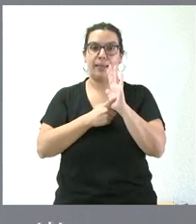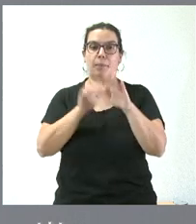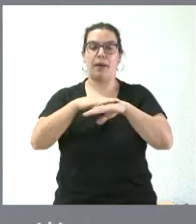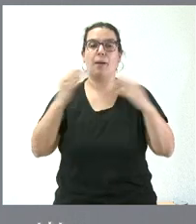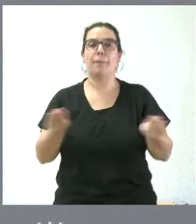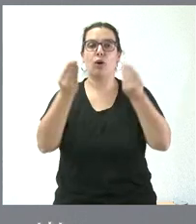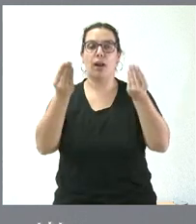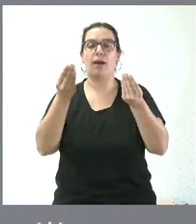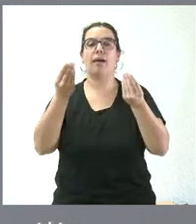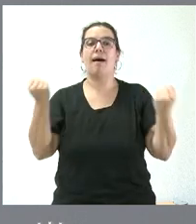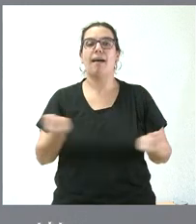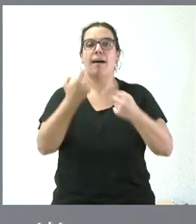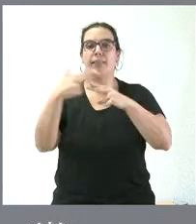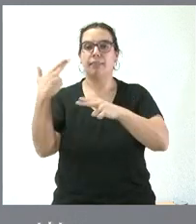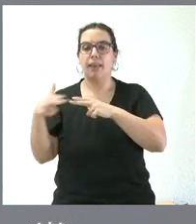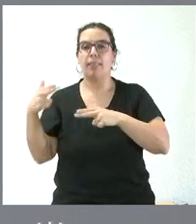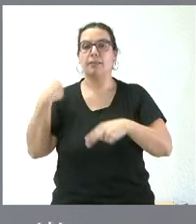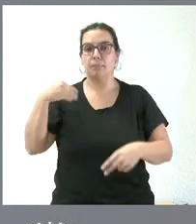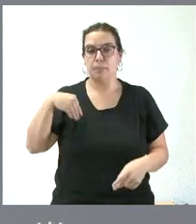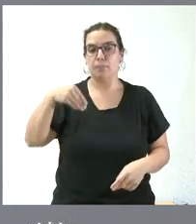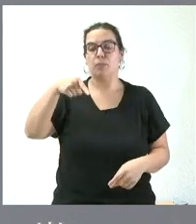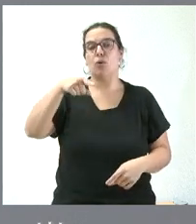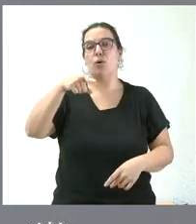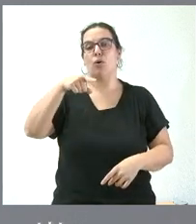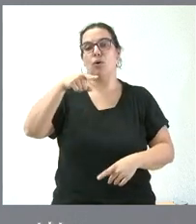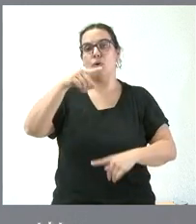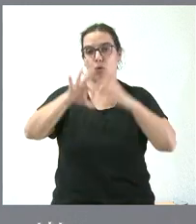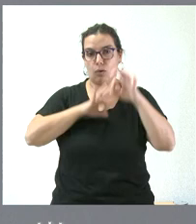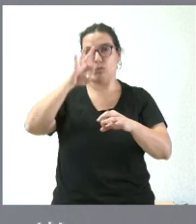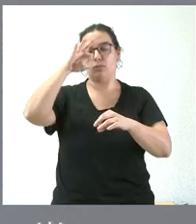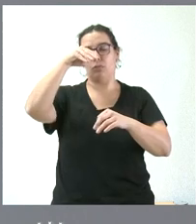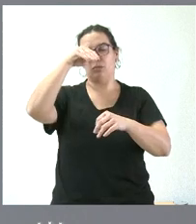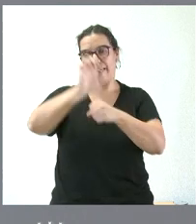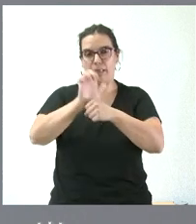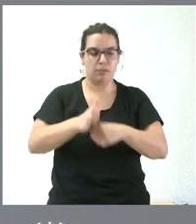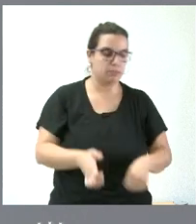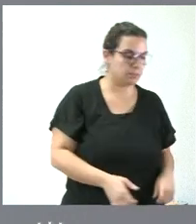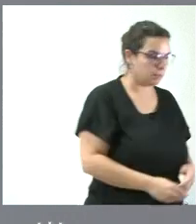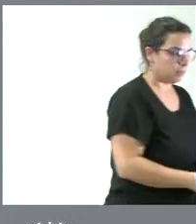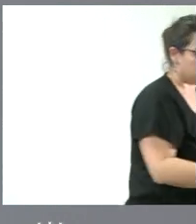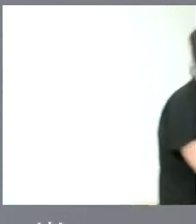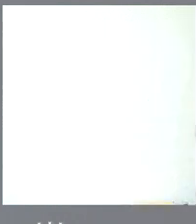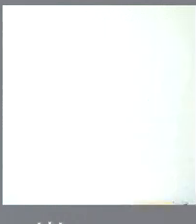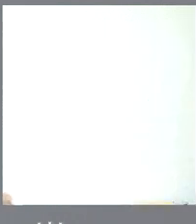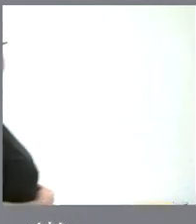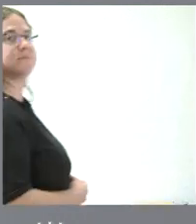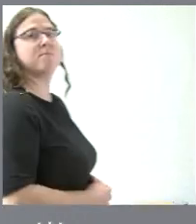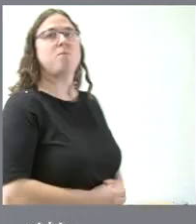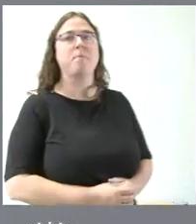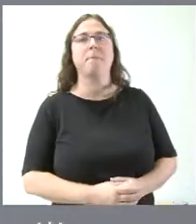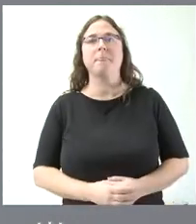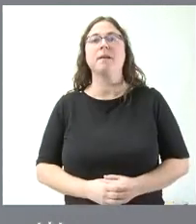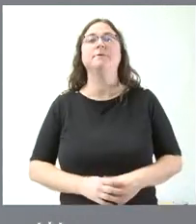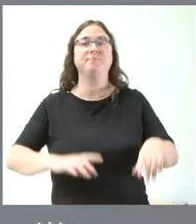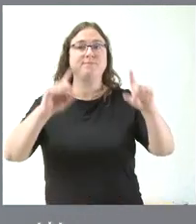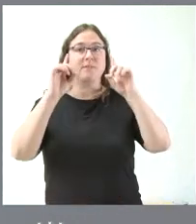mejora de las actividades en el propio órgano de empleo de Castilla y León en el caso de la consejería